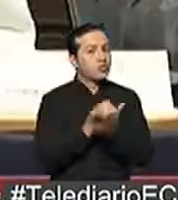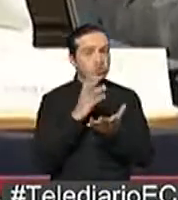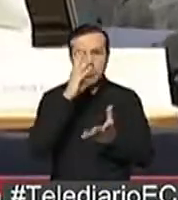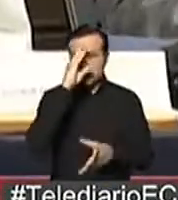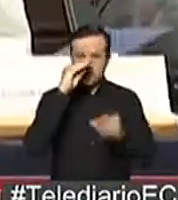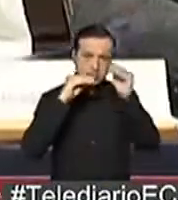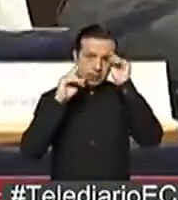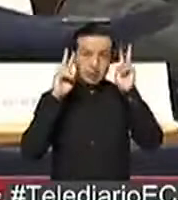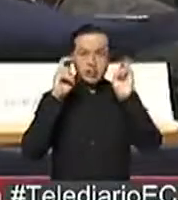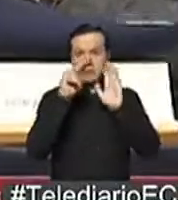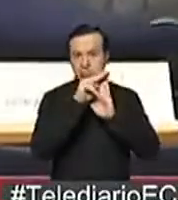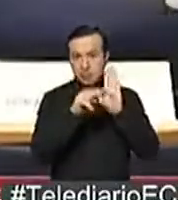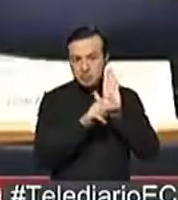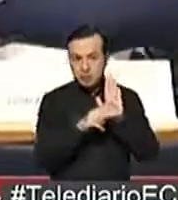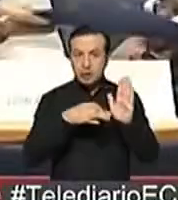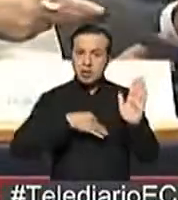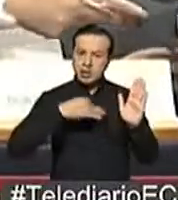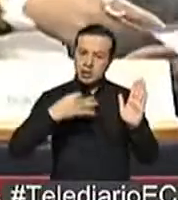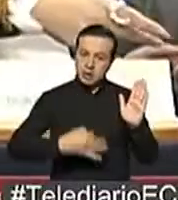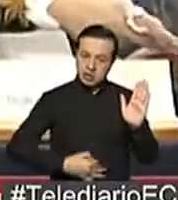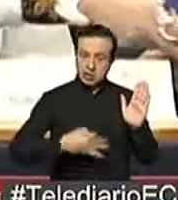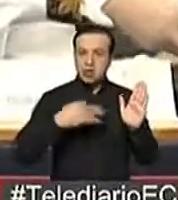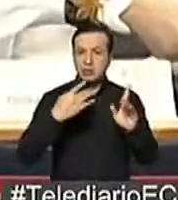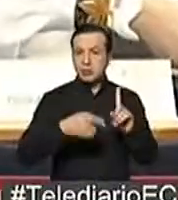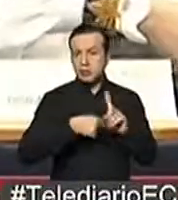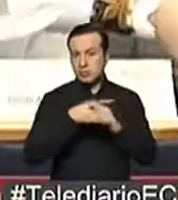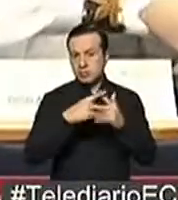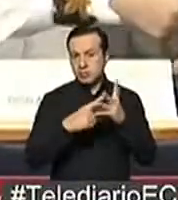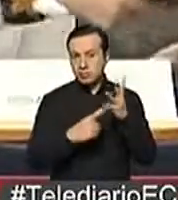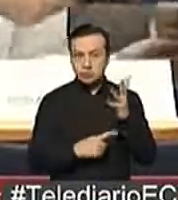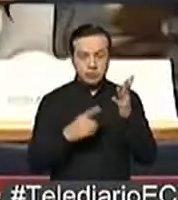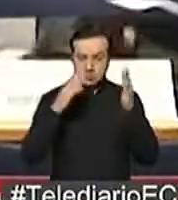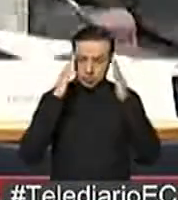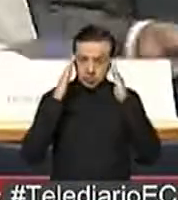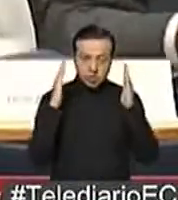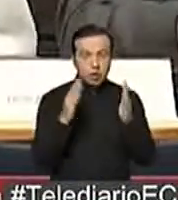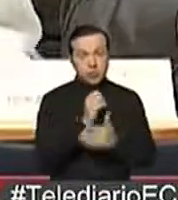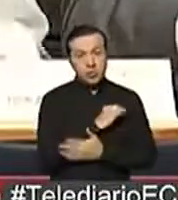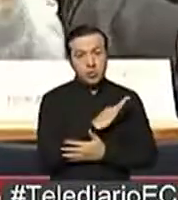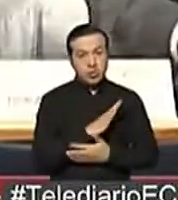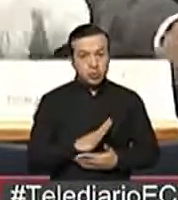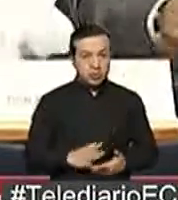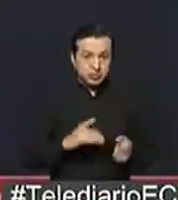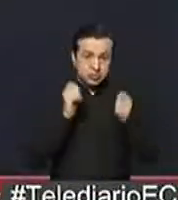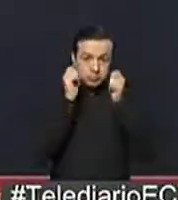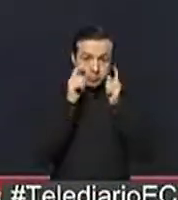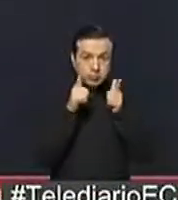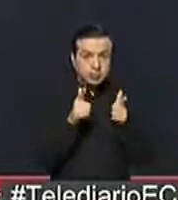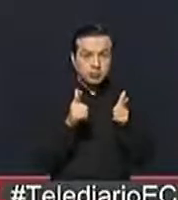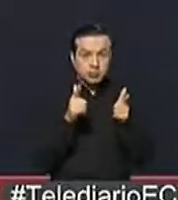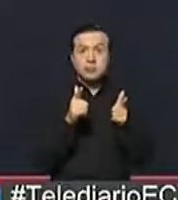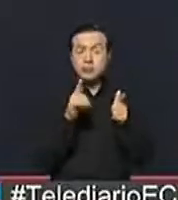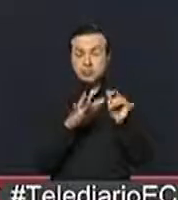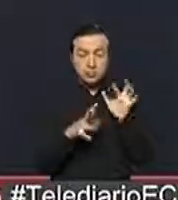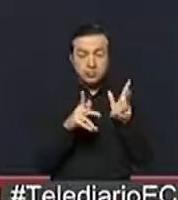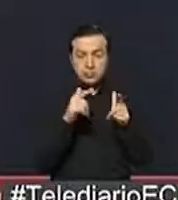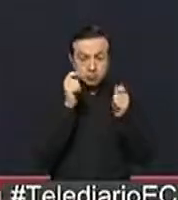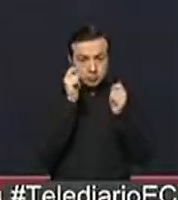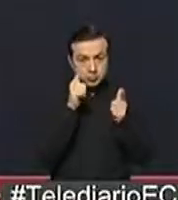normativas, actuaciones éticas y demás prácticas enfocadas a prevenir el cometimiento de actos de